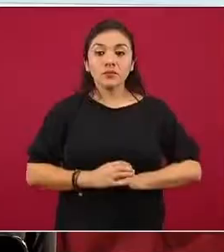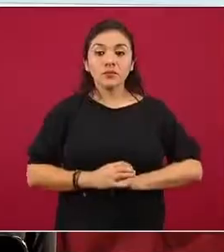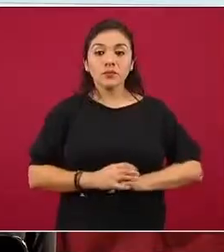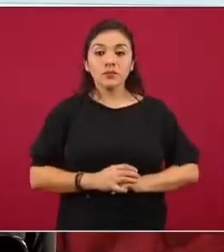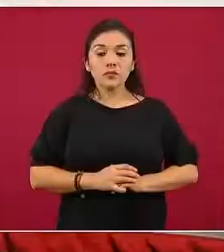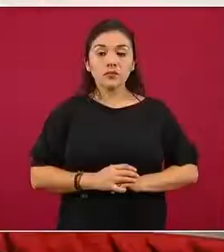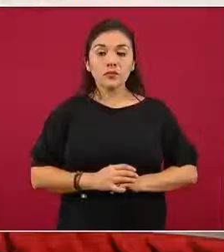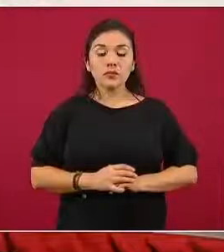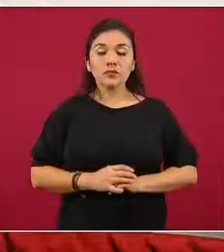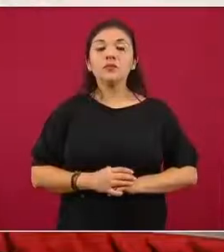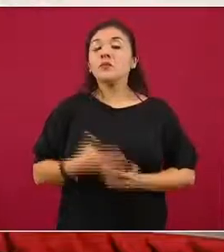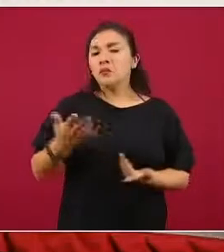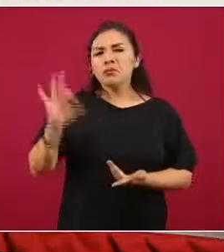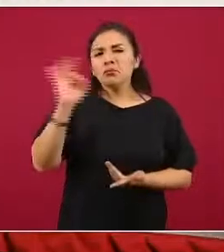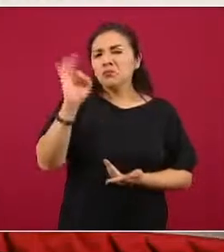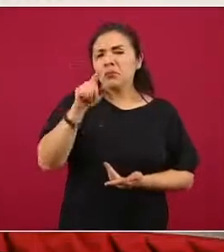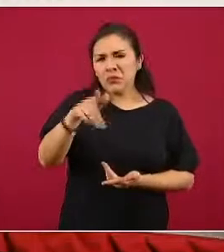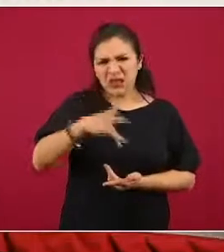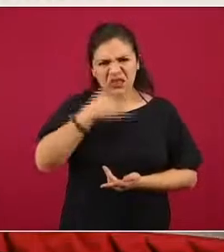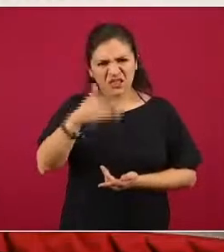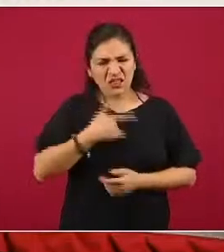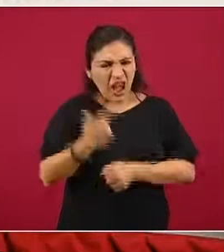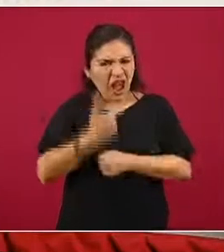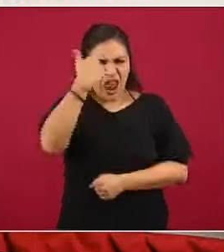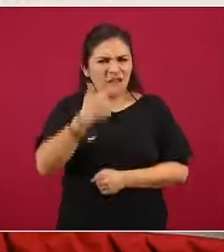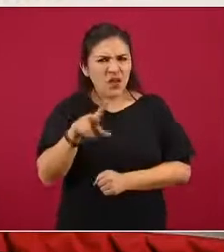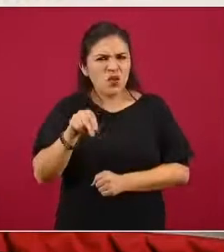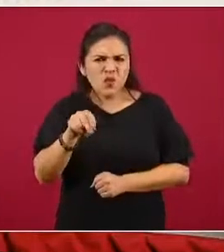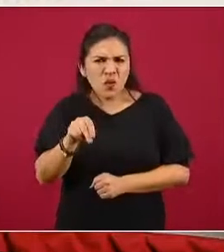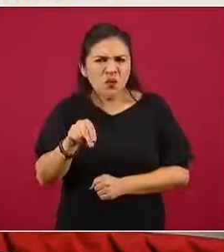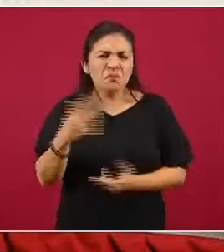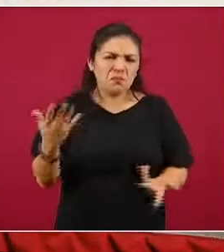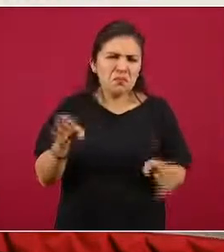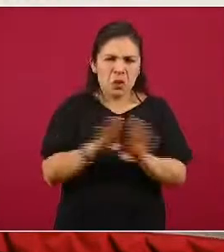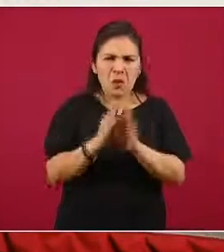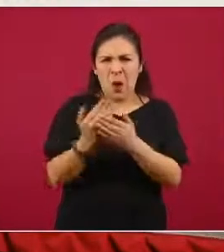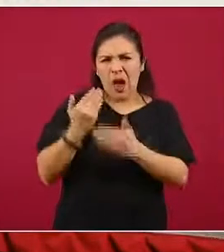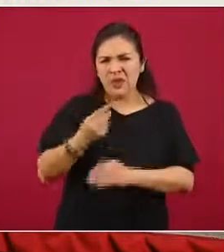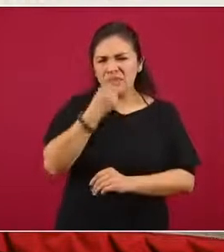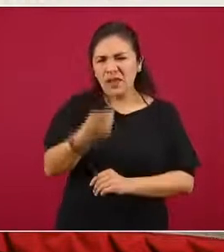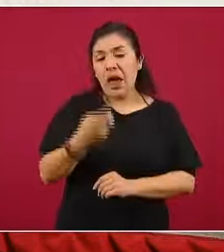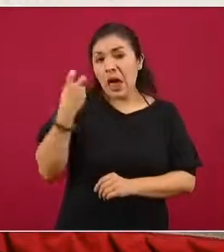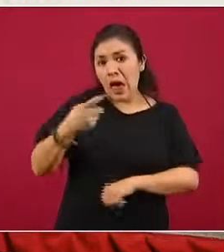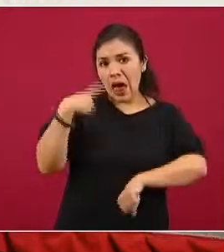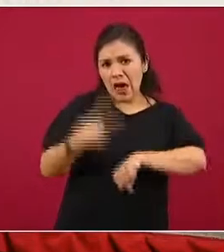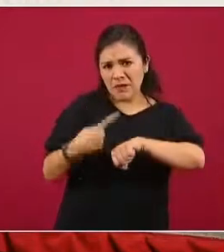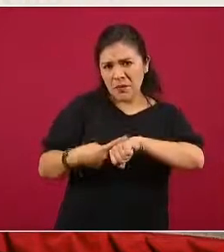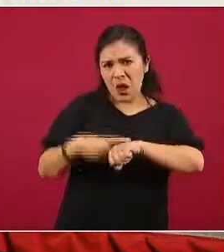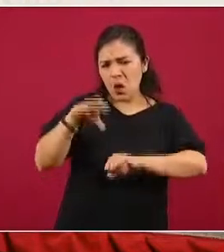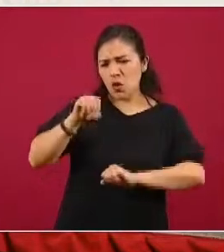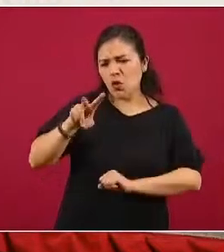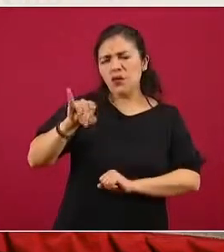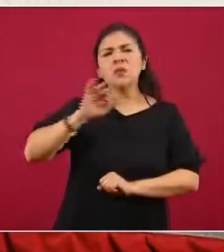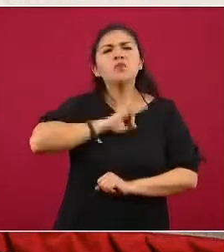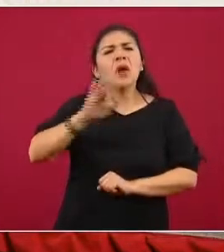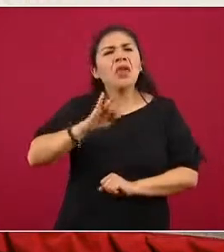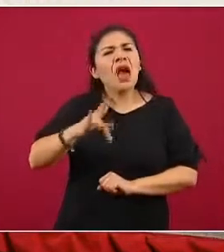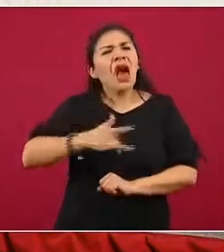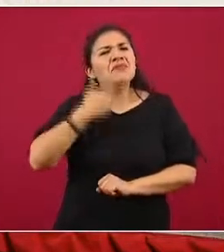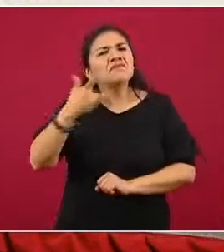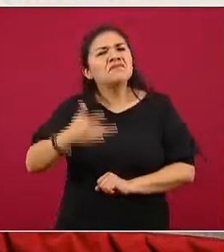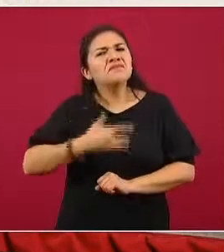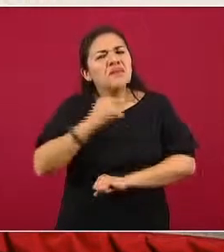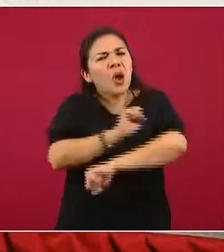Realmente también, si los síntomas no son graves, ¿no? Como se ha comentado, esta enfermedad puede tener una